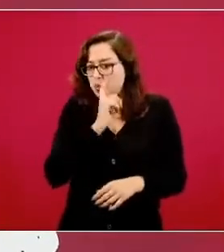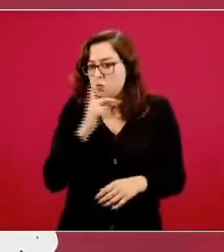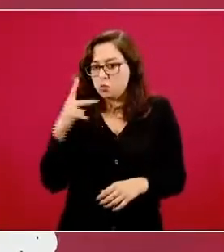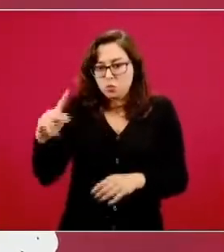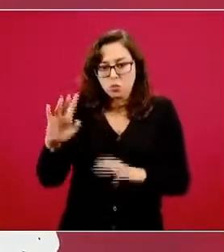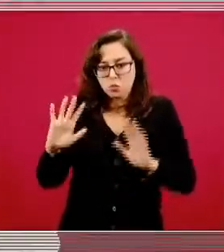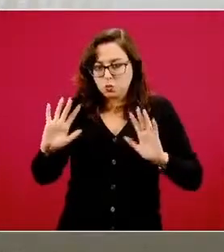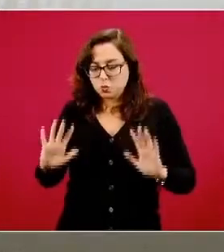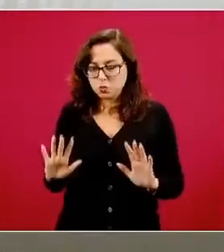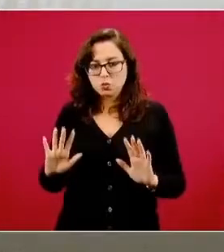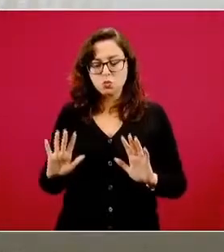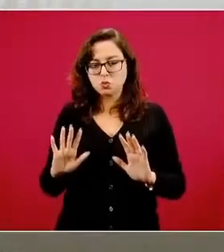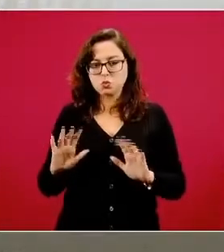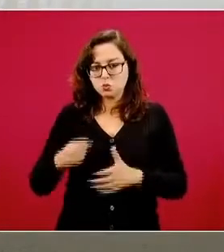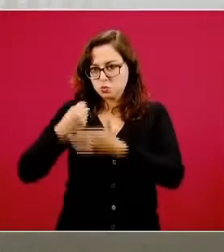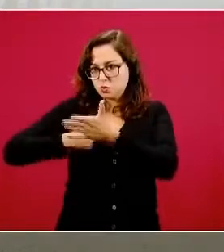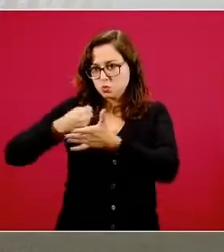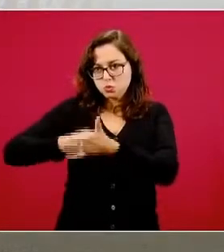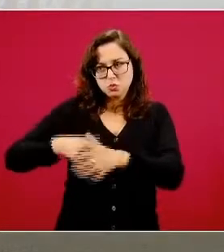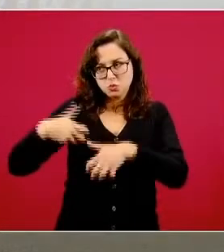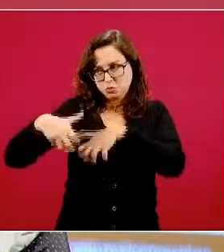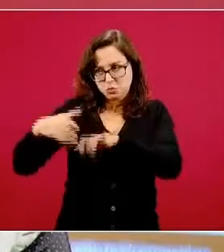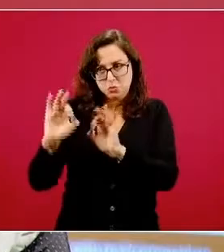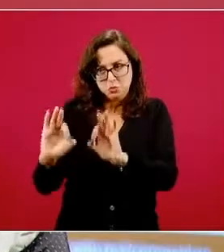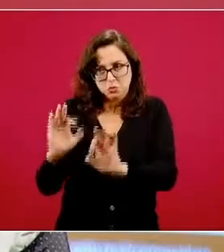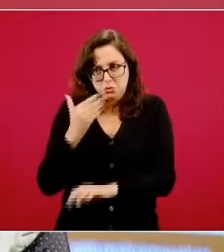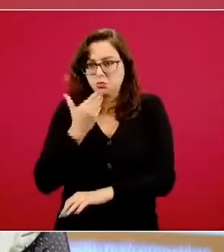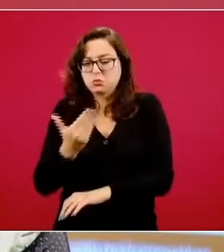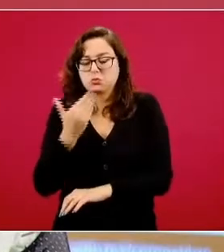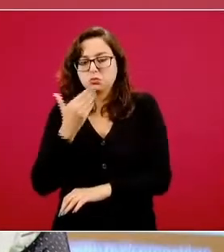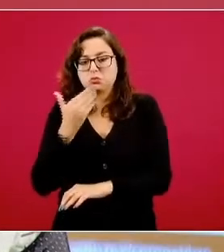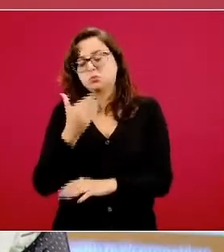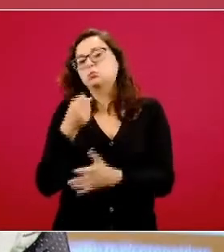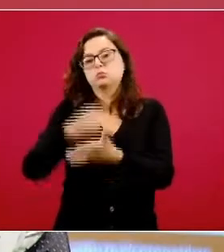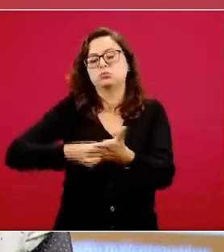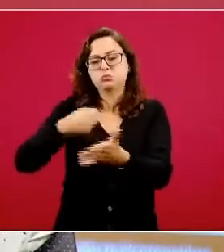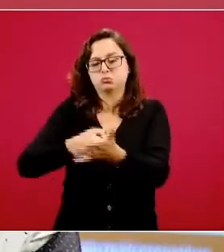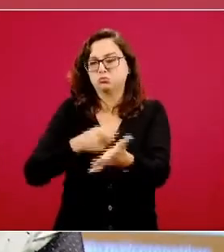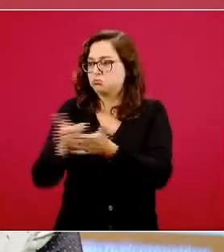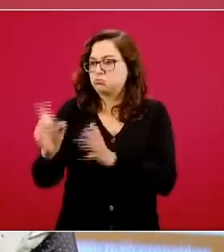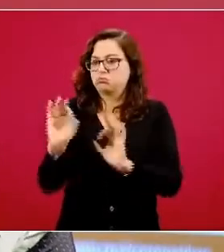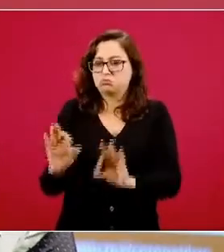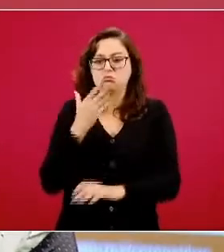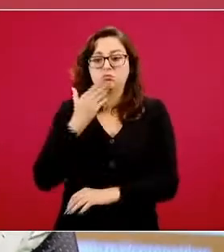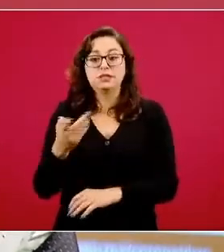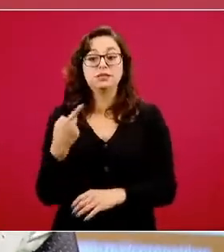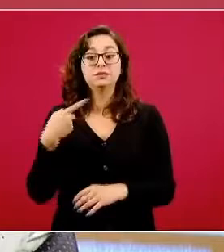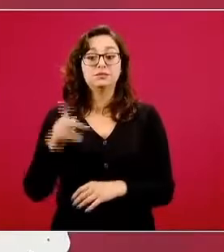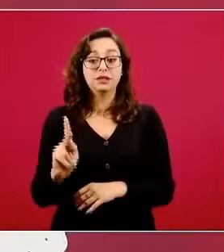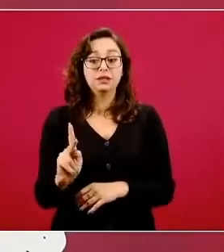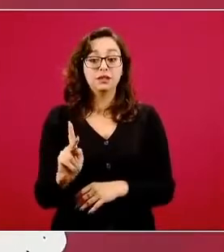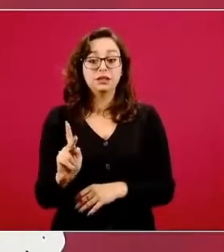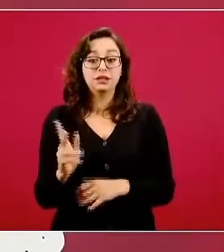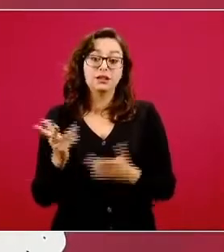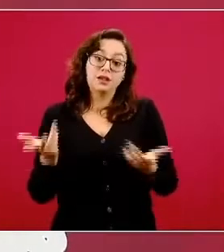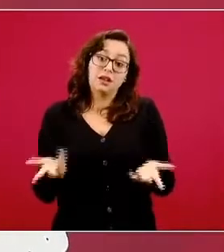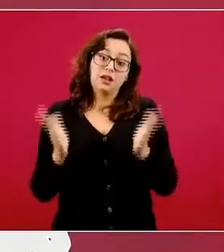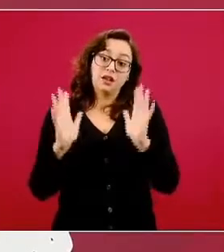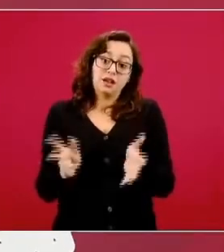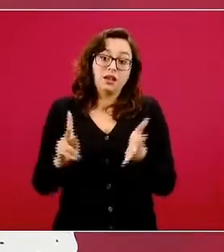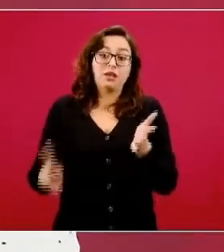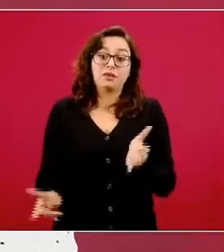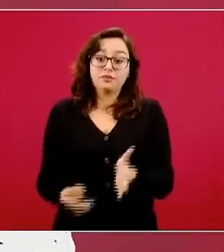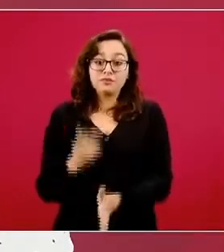también es totalmente correcto, exigir nuestros derechos, pero como también lo hemos